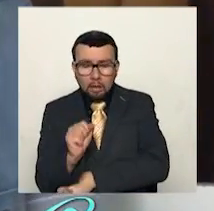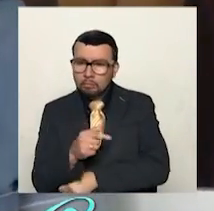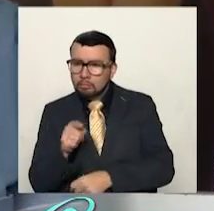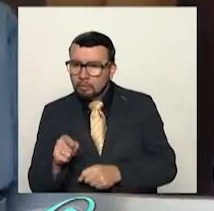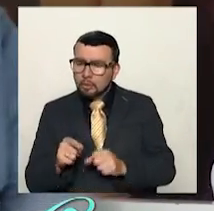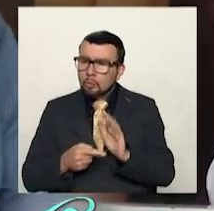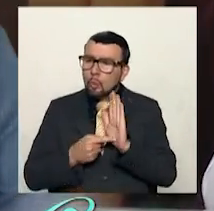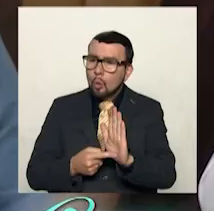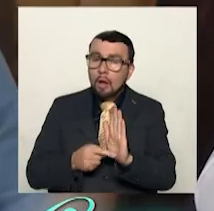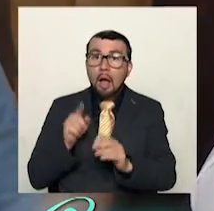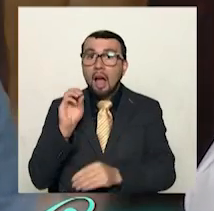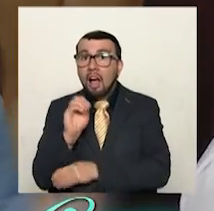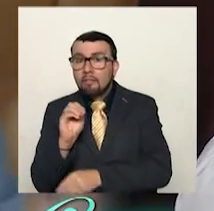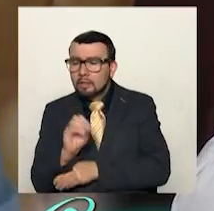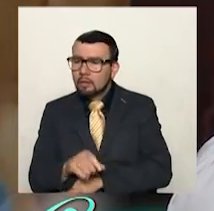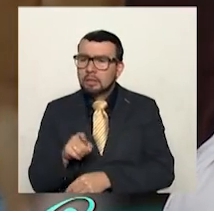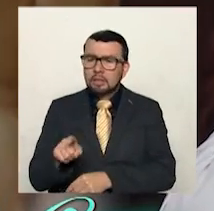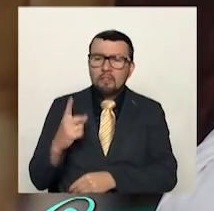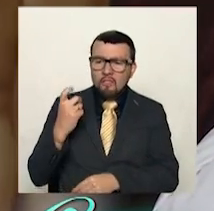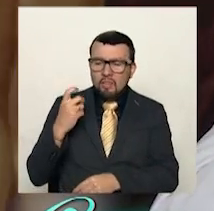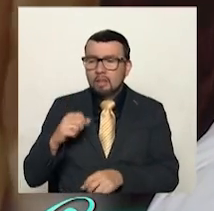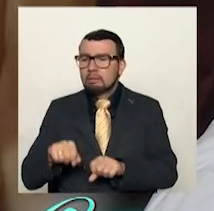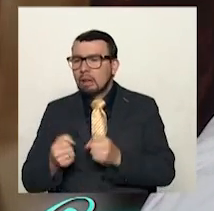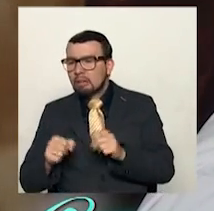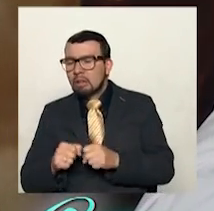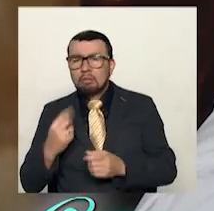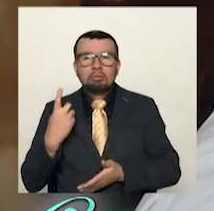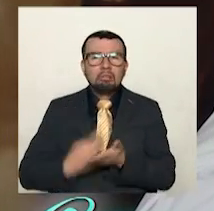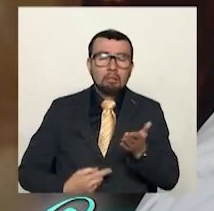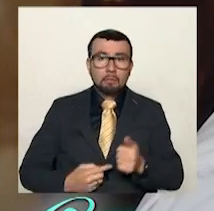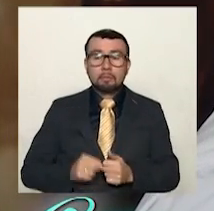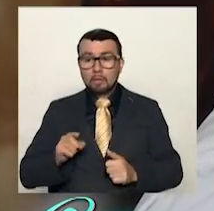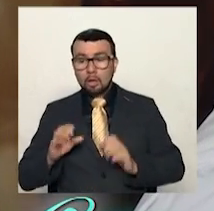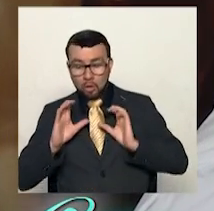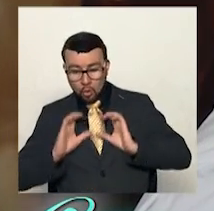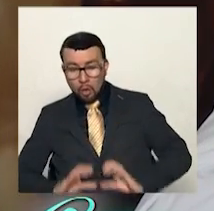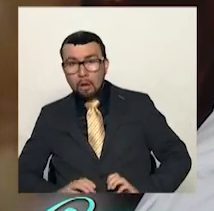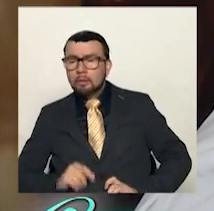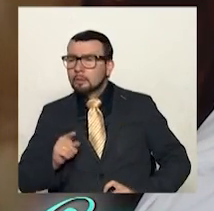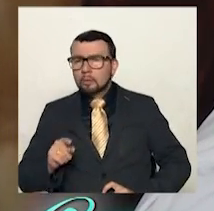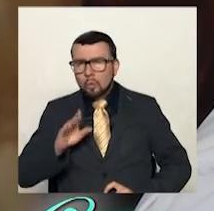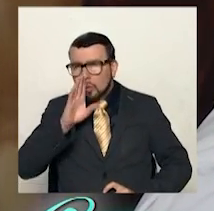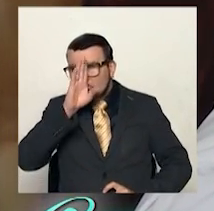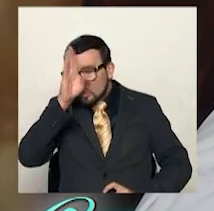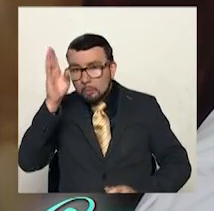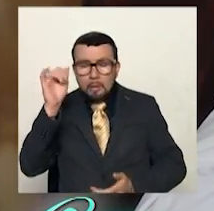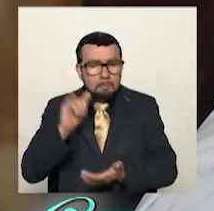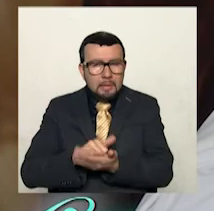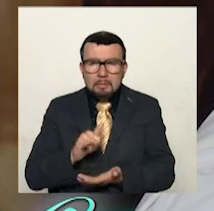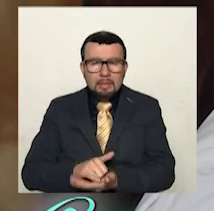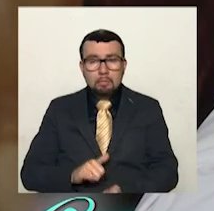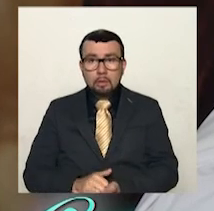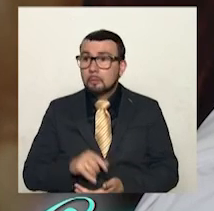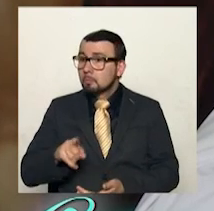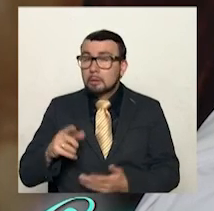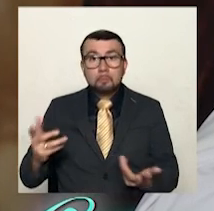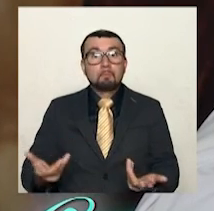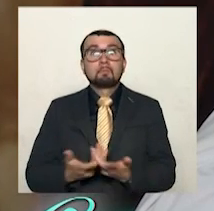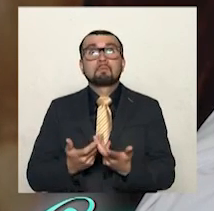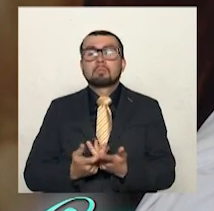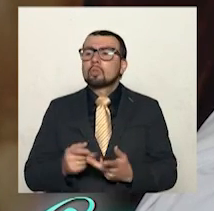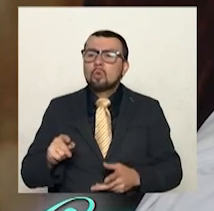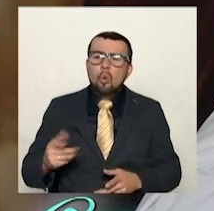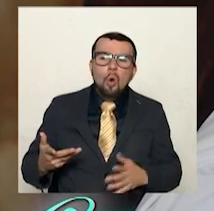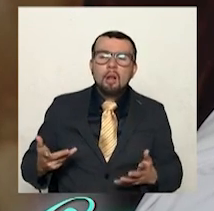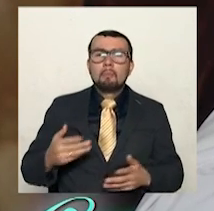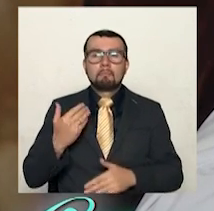me está diciendo que le está fallando, y al cuerpo le estamos haciendo permanentemente esto sin saber cuál era el